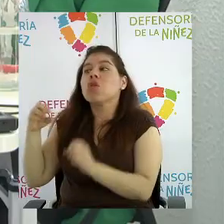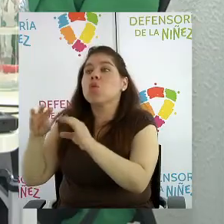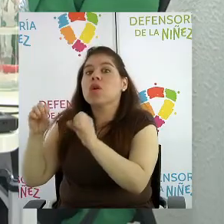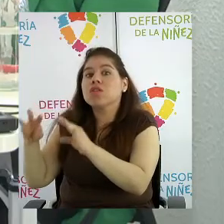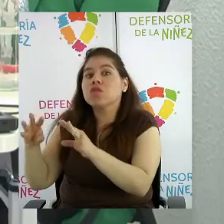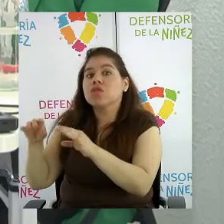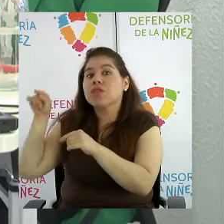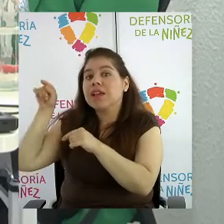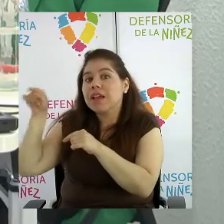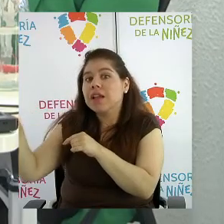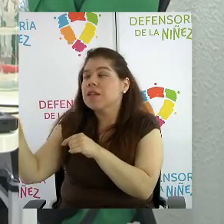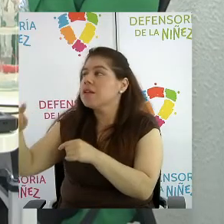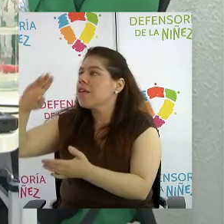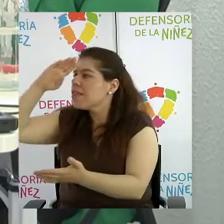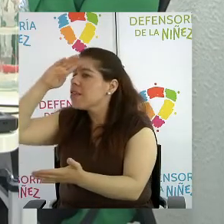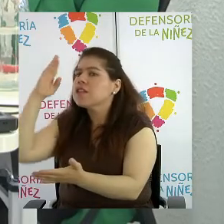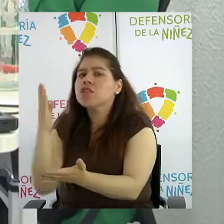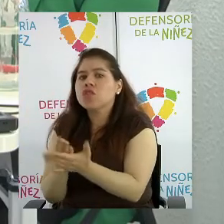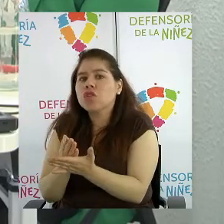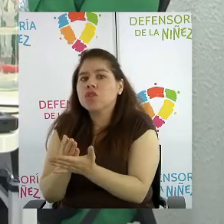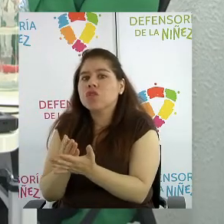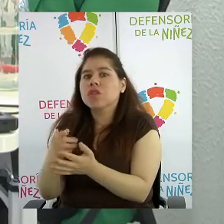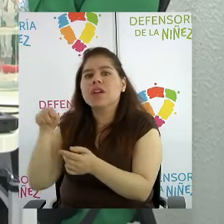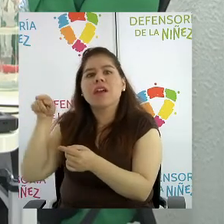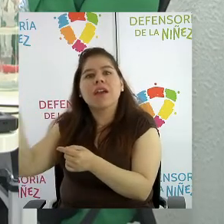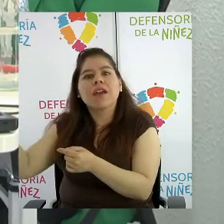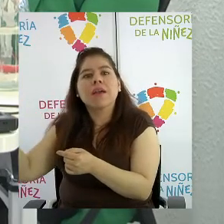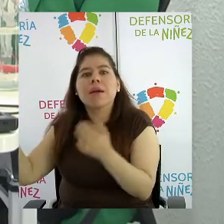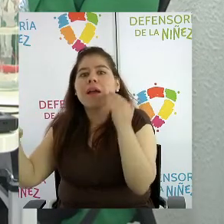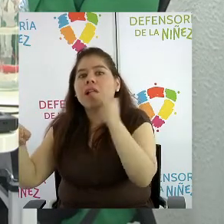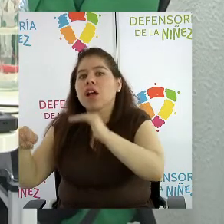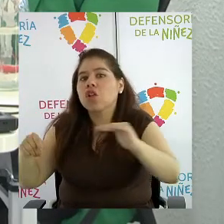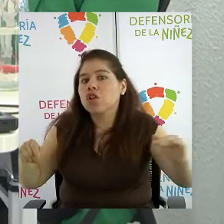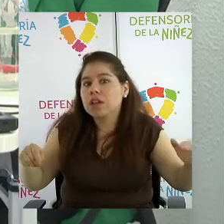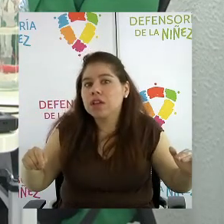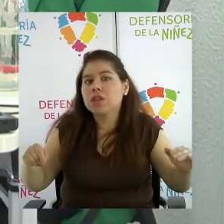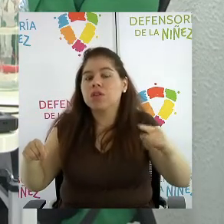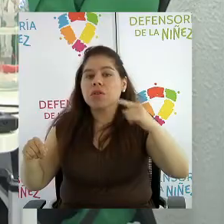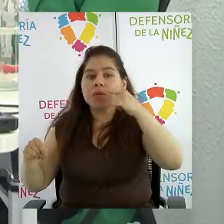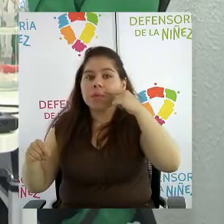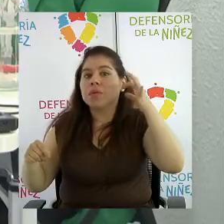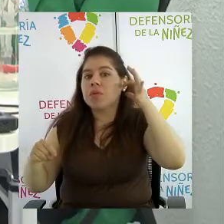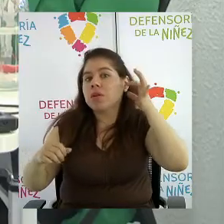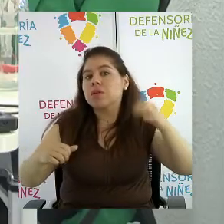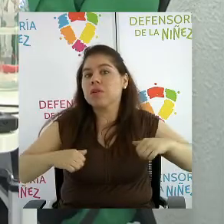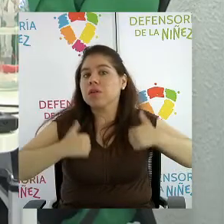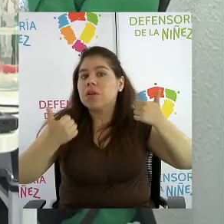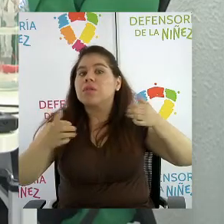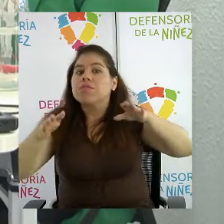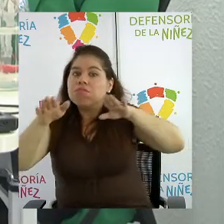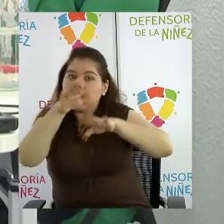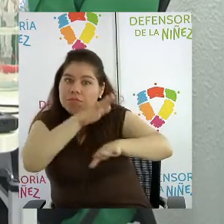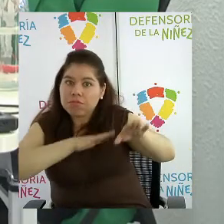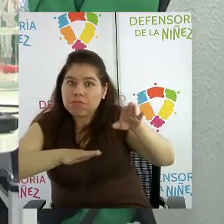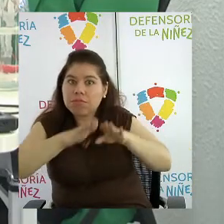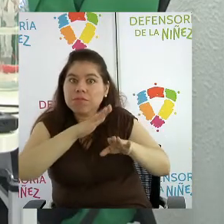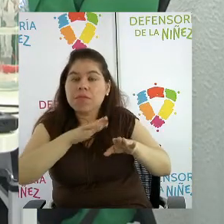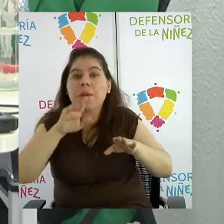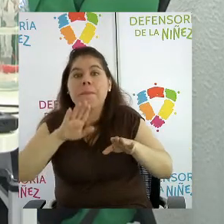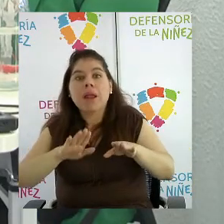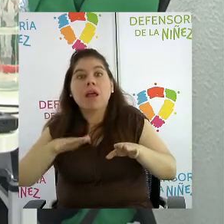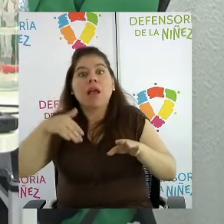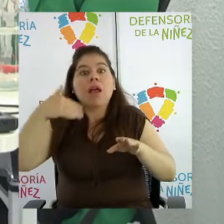planteamientos y acciones ha tomado para prevenir que los niños, niñas y adolescentes estén siendo utilizados en la generación